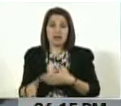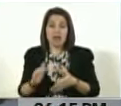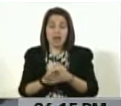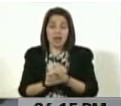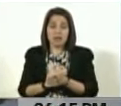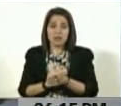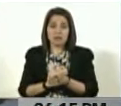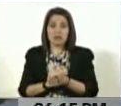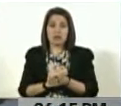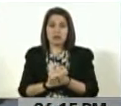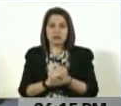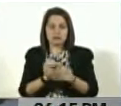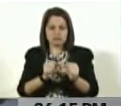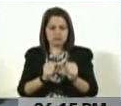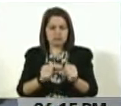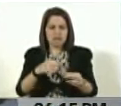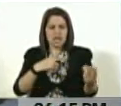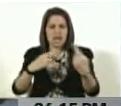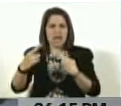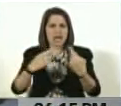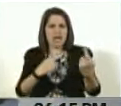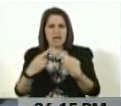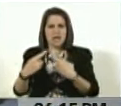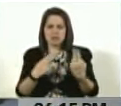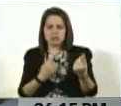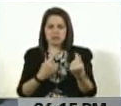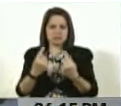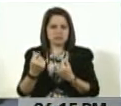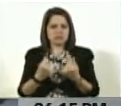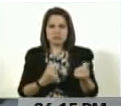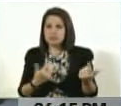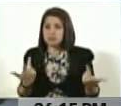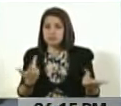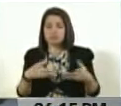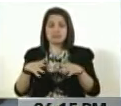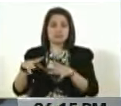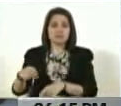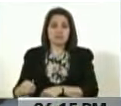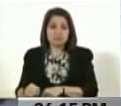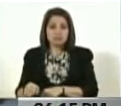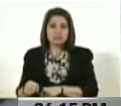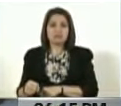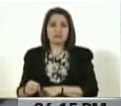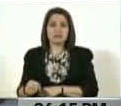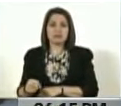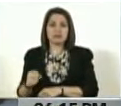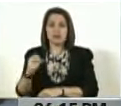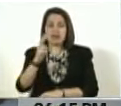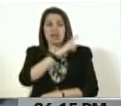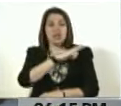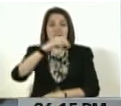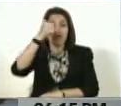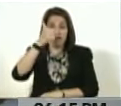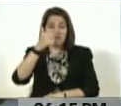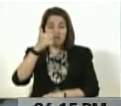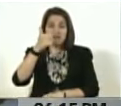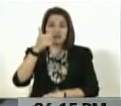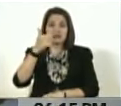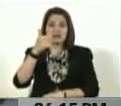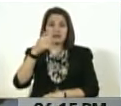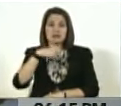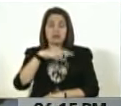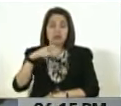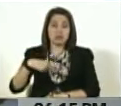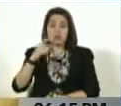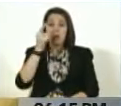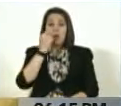es que ya no siga la relación capitalista de explotado-explotador, patrón, jefe, ¿entiendes? No, la idea nuestra es que seamos